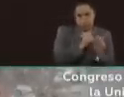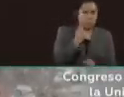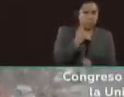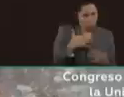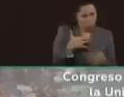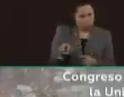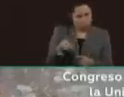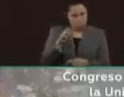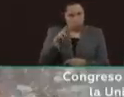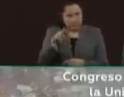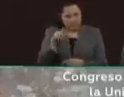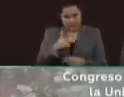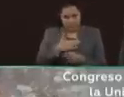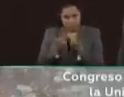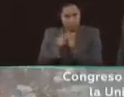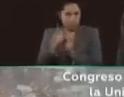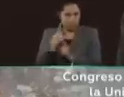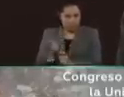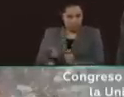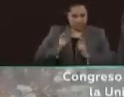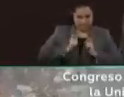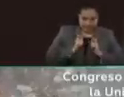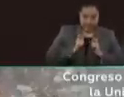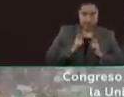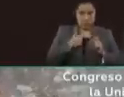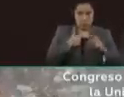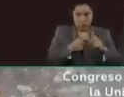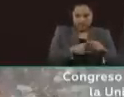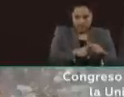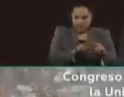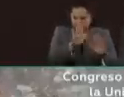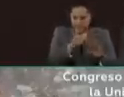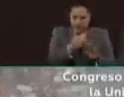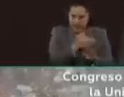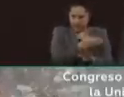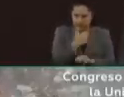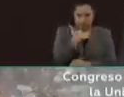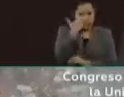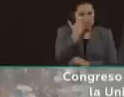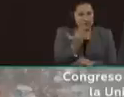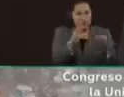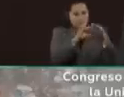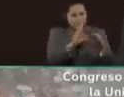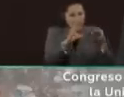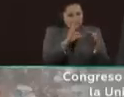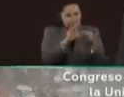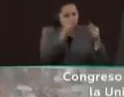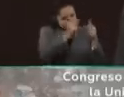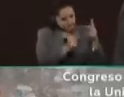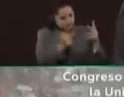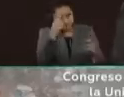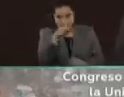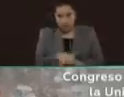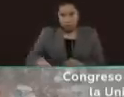quiero hacer algunas precisiones para ilustrar a esta asamblea. Primero,